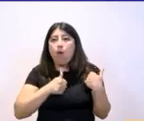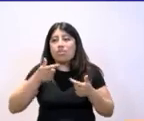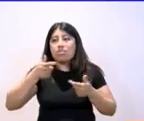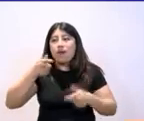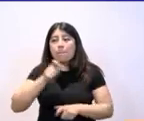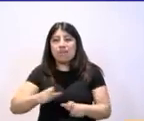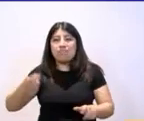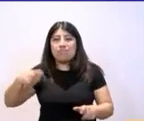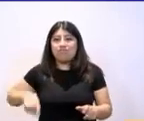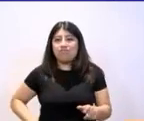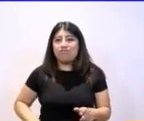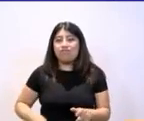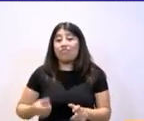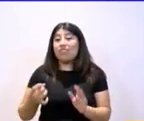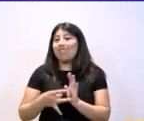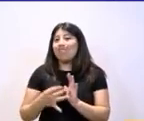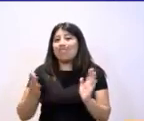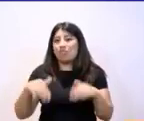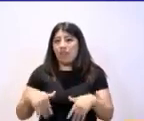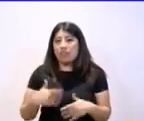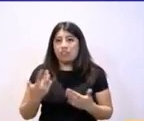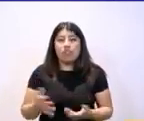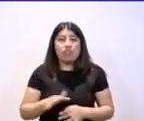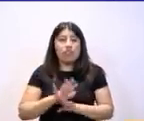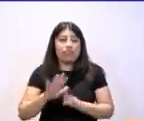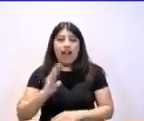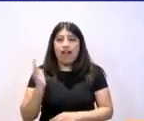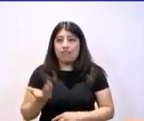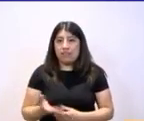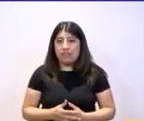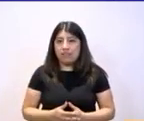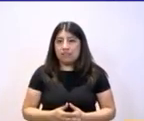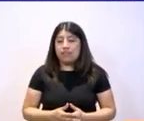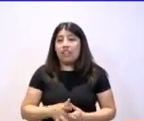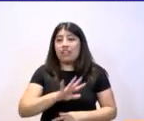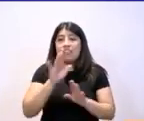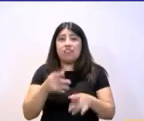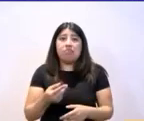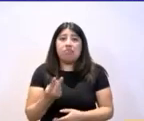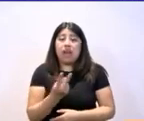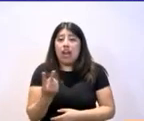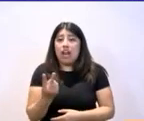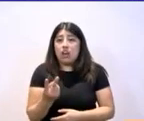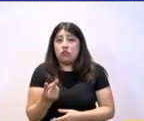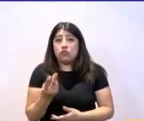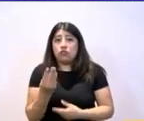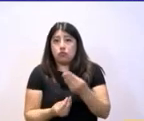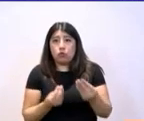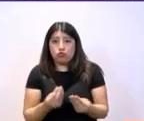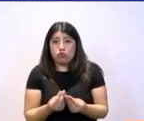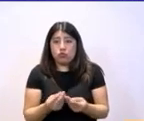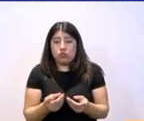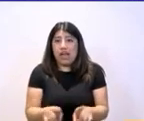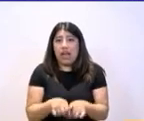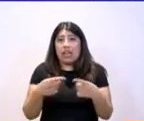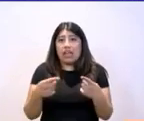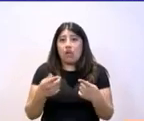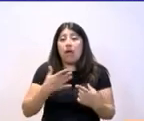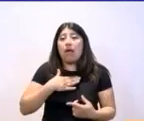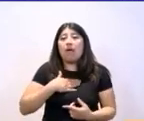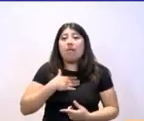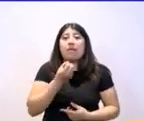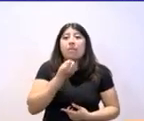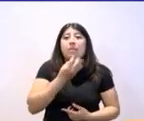es impulsar el intrusismo profesional. Les sirve para un roto y un descosido. Da igual, que no me viene bien